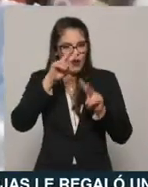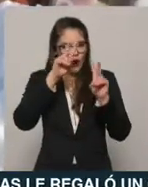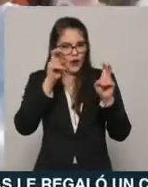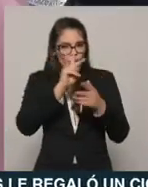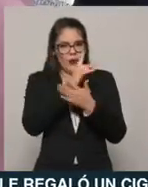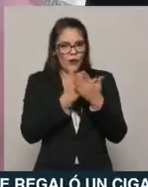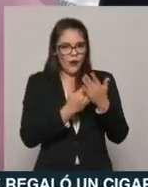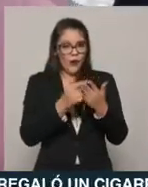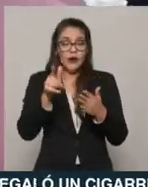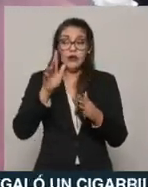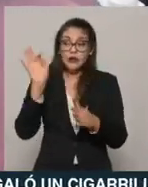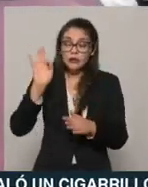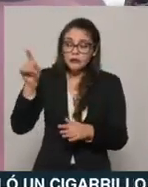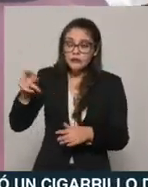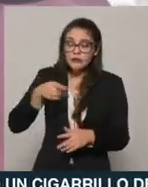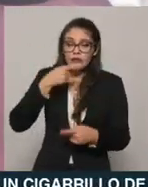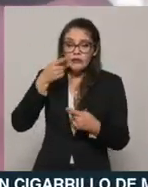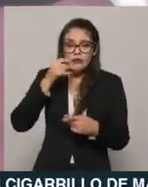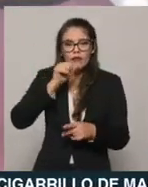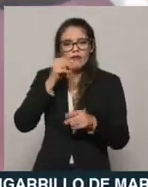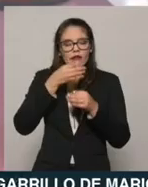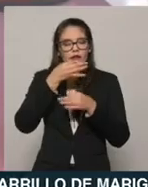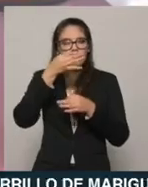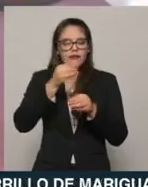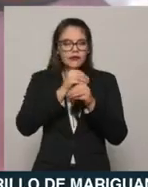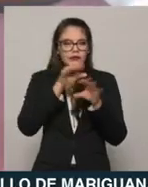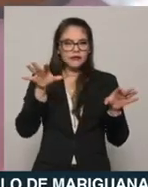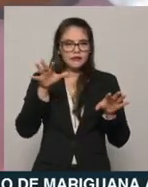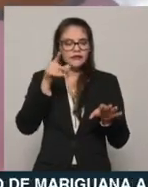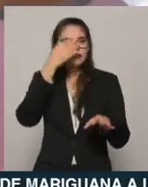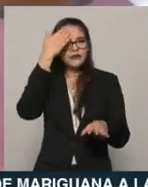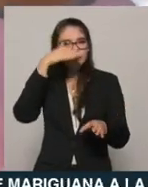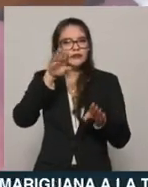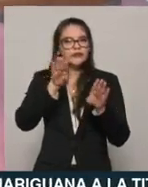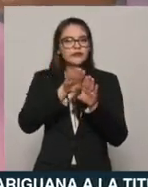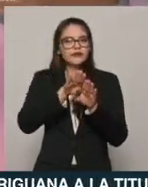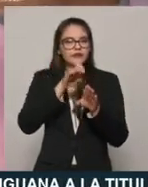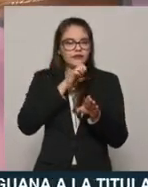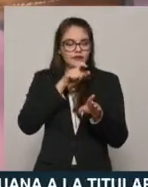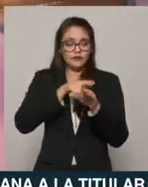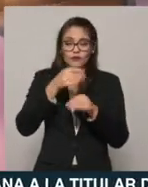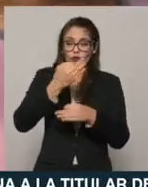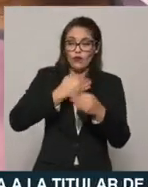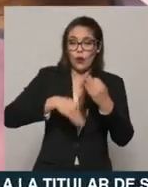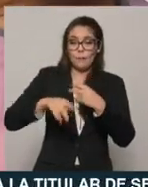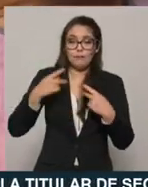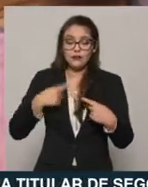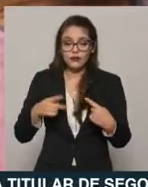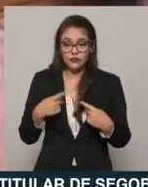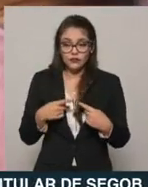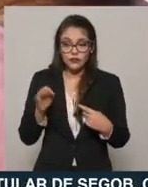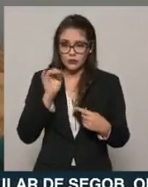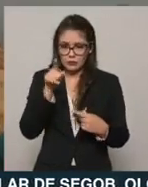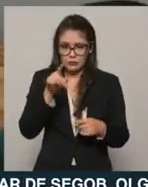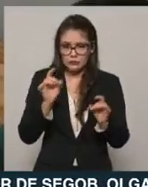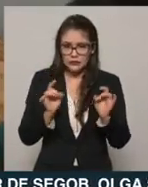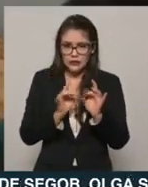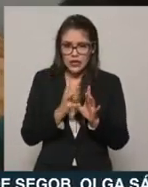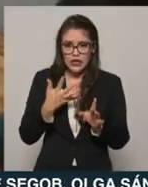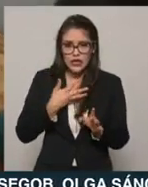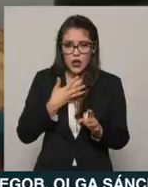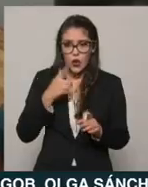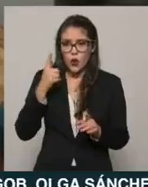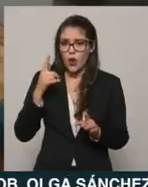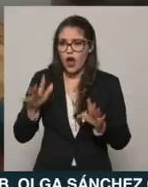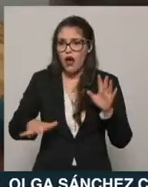salva una vida. Entonces, sobre todo, hacerle saber a todo tu público que si están en algún